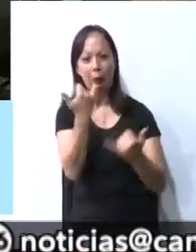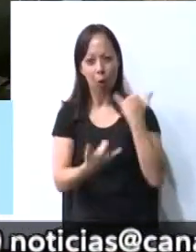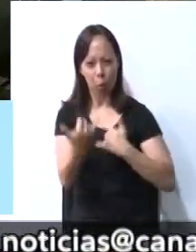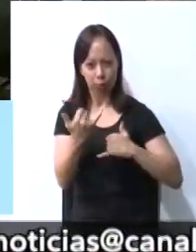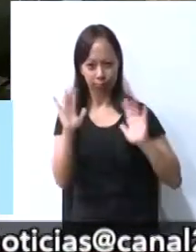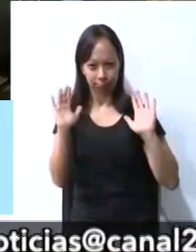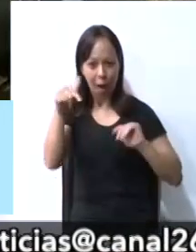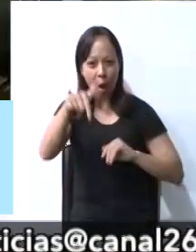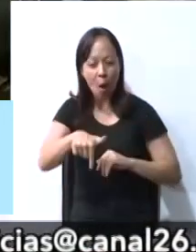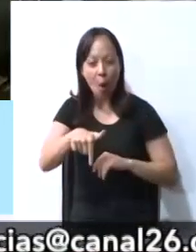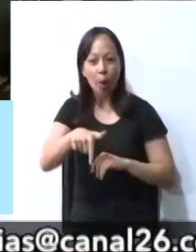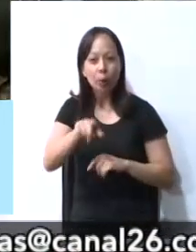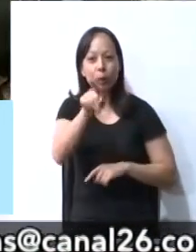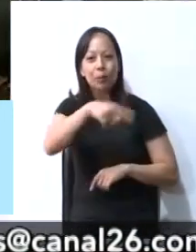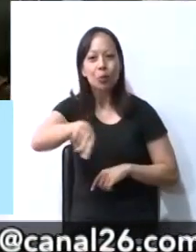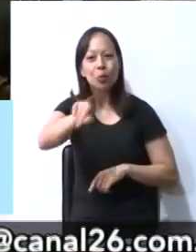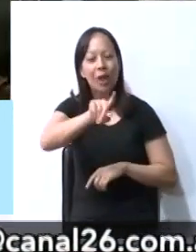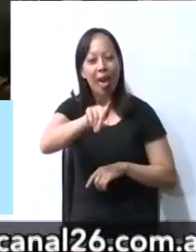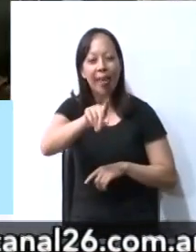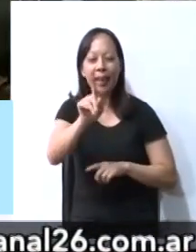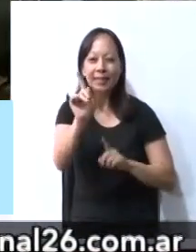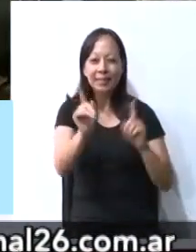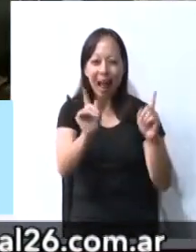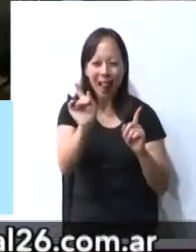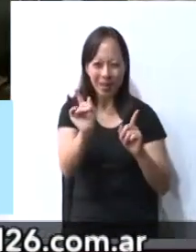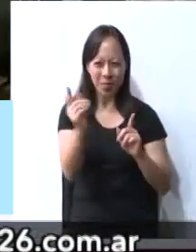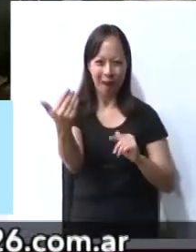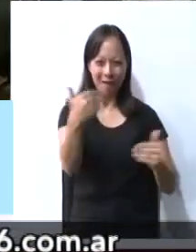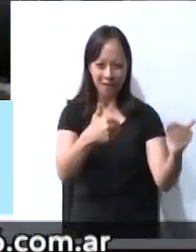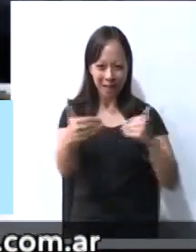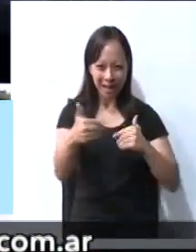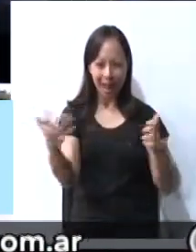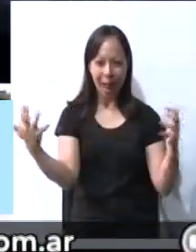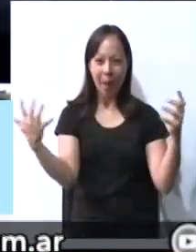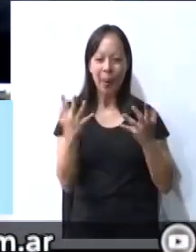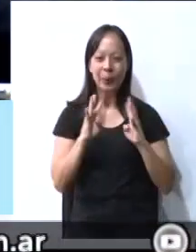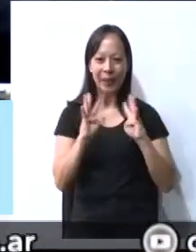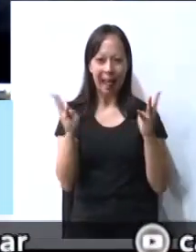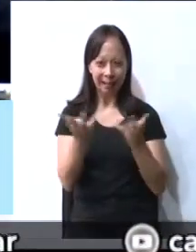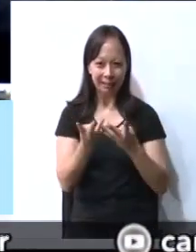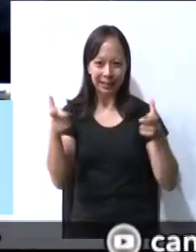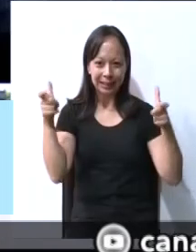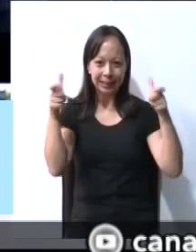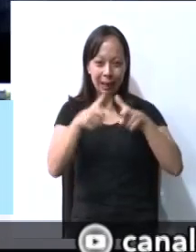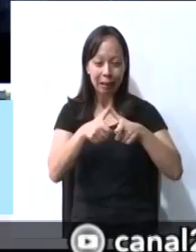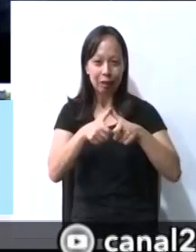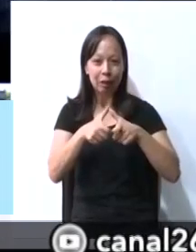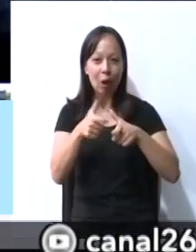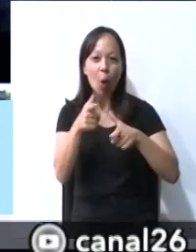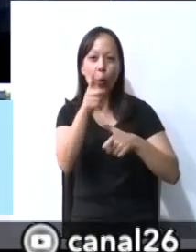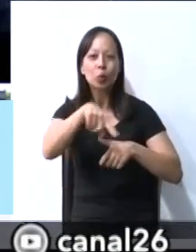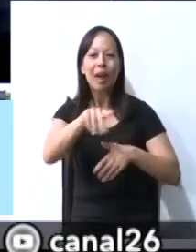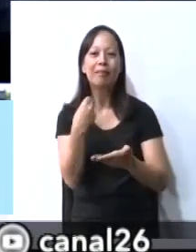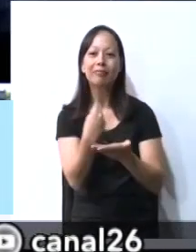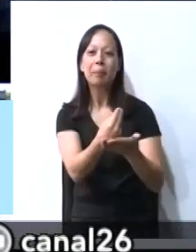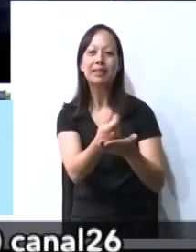Hoy, algunos de ustedes están acá en el recinto, están representando los 3 millones de